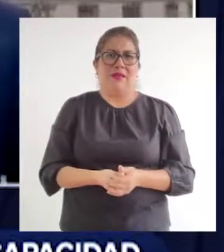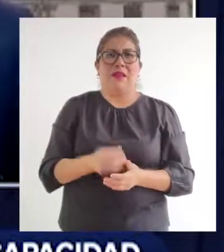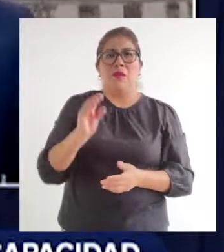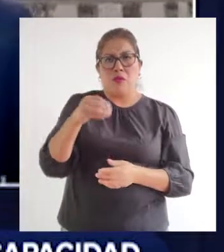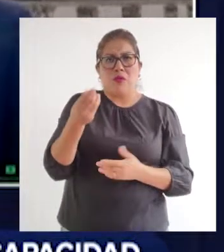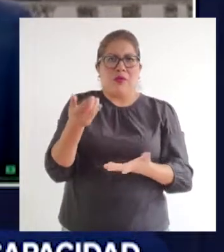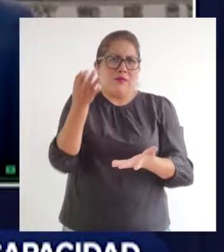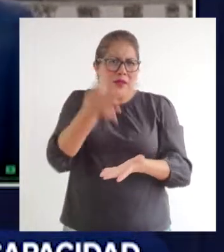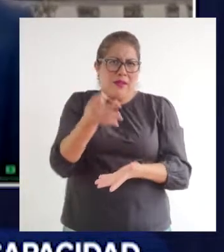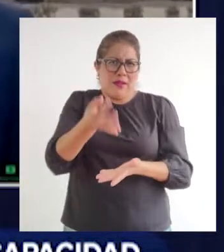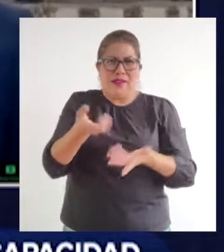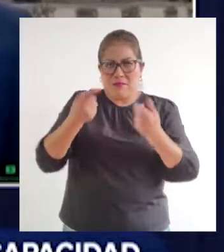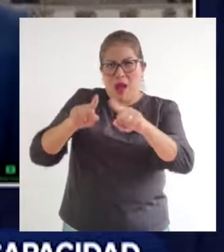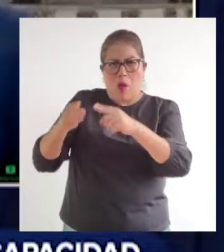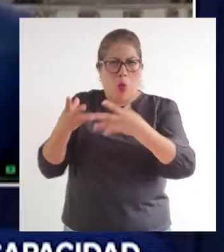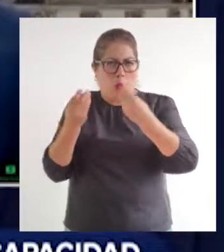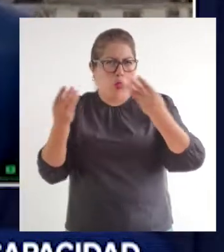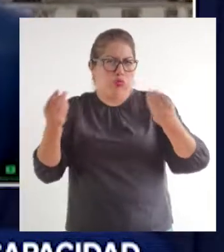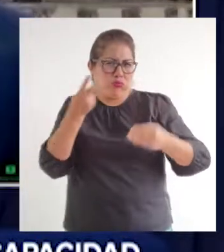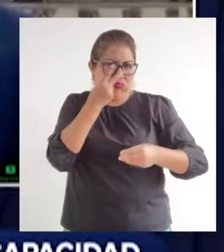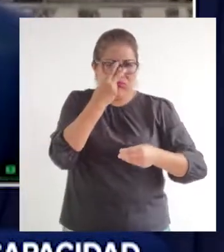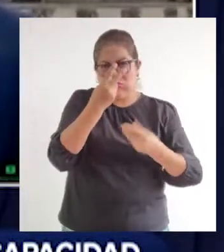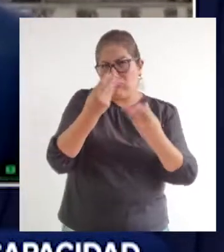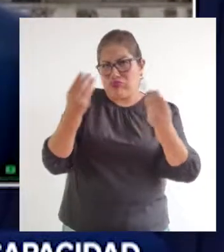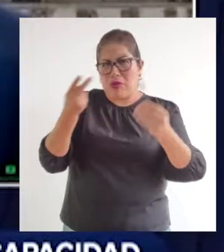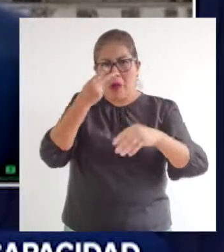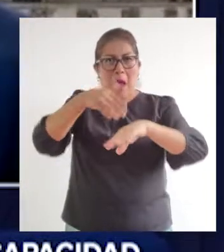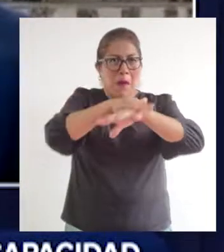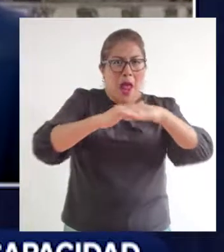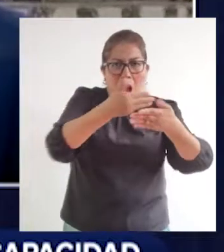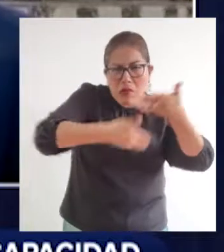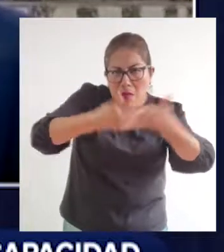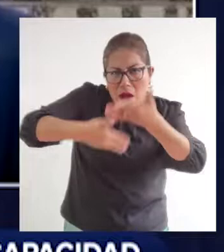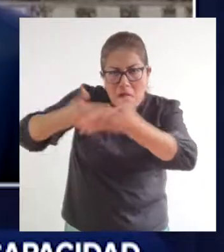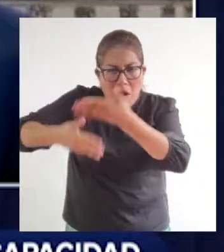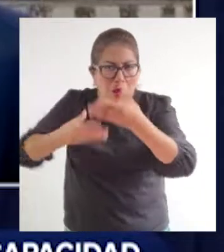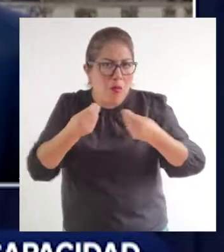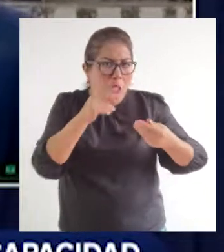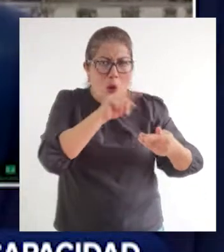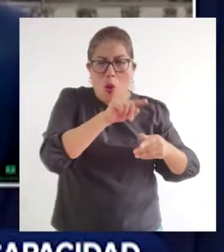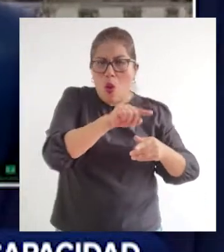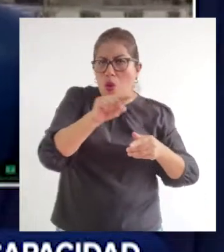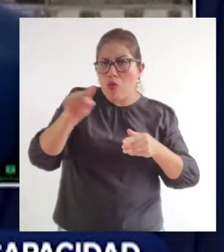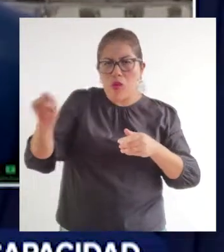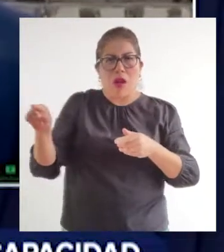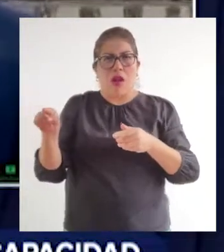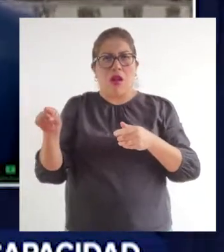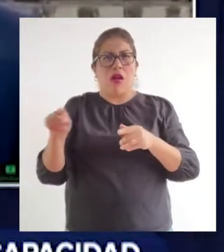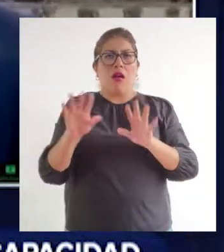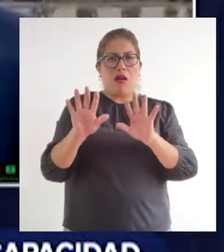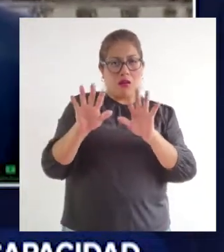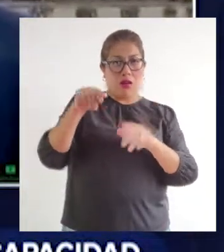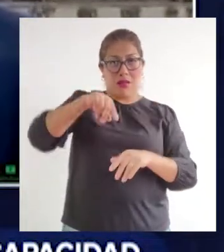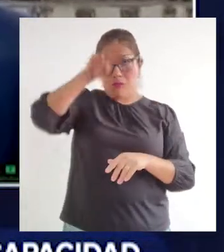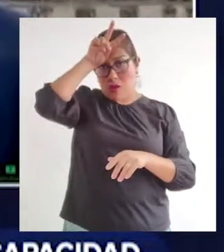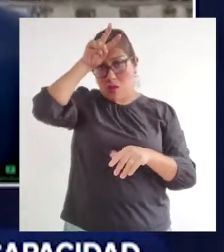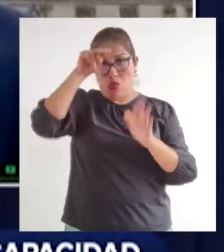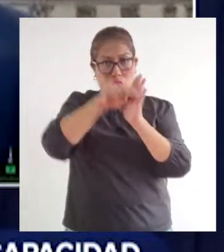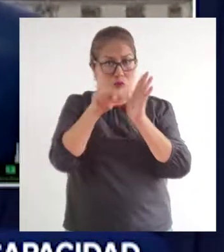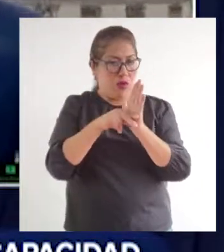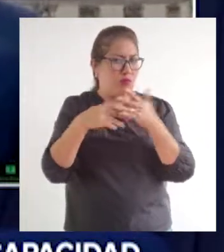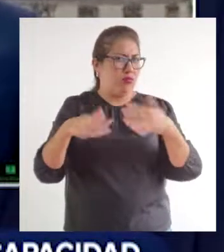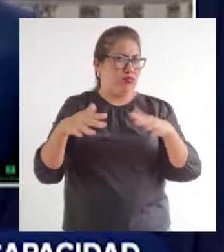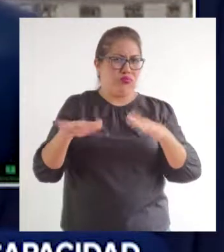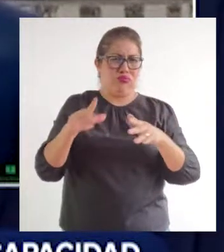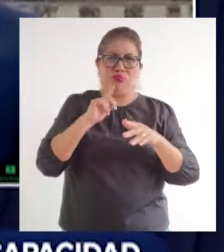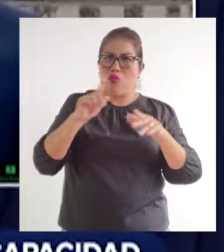gobierno. como estamos diciendo. Porque la verdad, esto pasa permanentemente. Sí, pues. Encontramos muchos planes, Sí. es más, en el Sí. Perú tenemos una normatividad